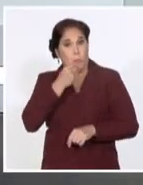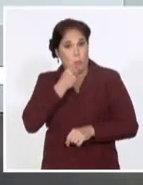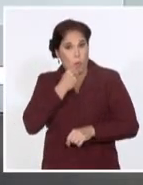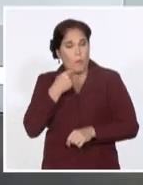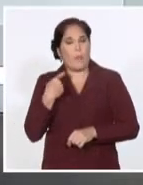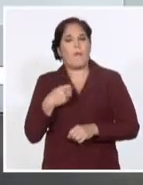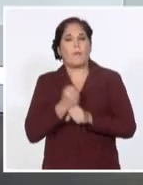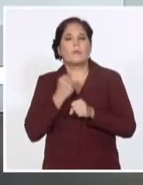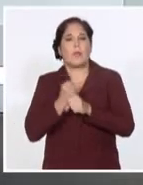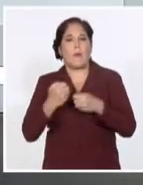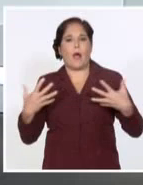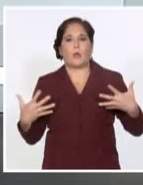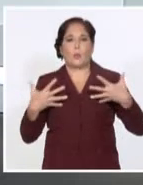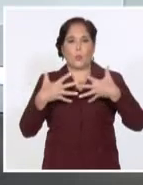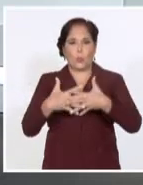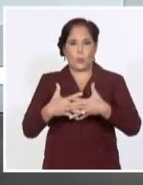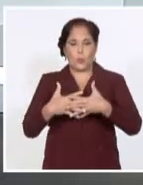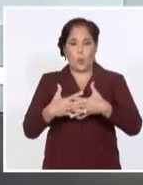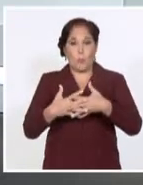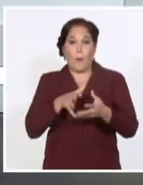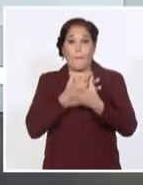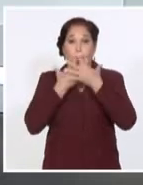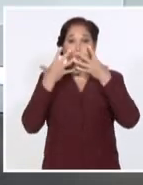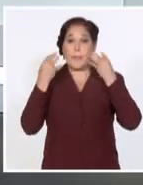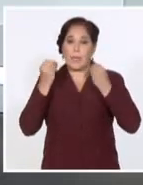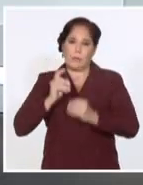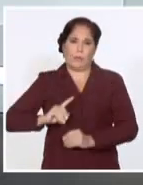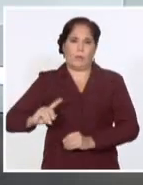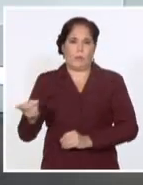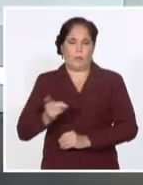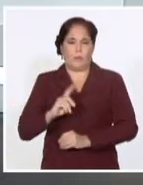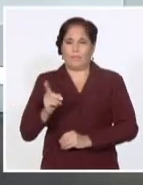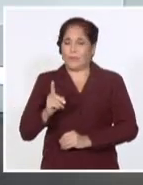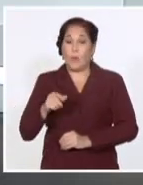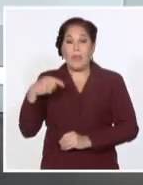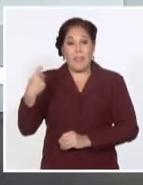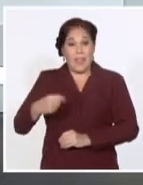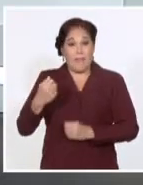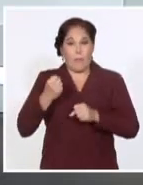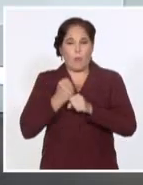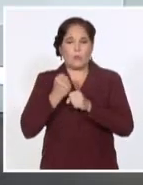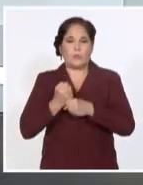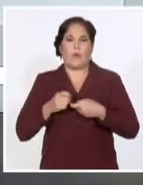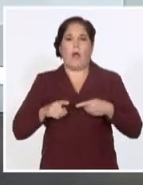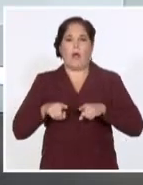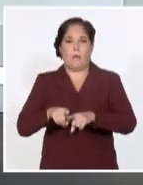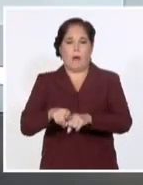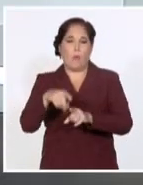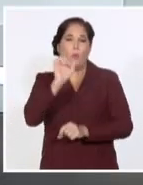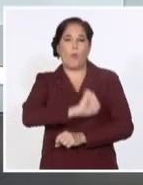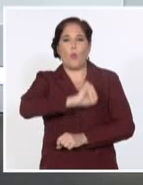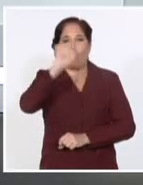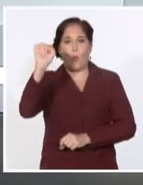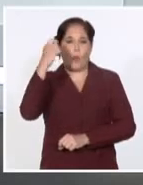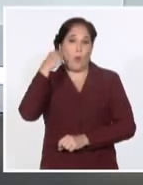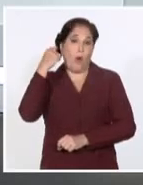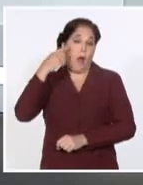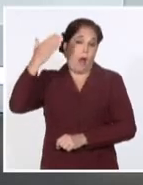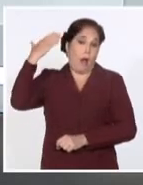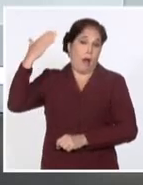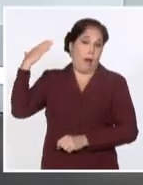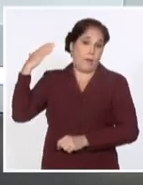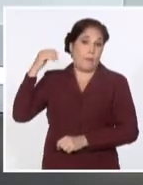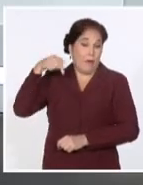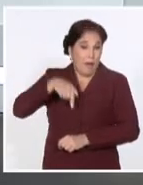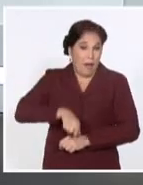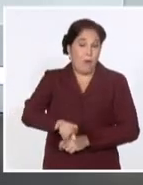trabajar por no perder más espacios revitalizar una esfera que se precia de ser una conquista de años solo así estaríamos